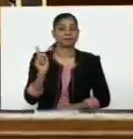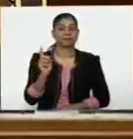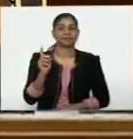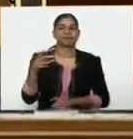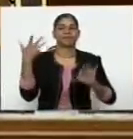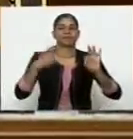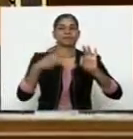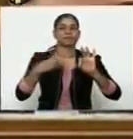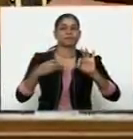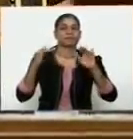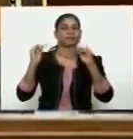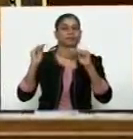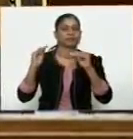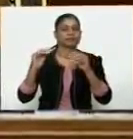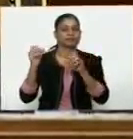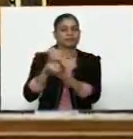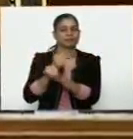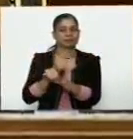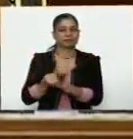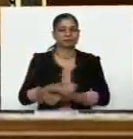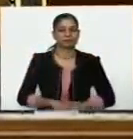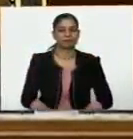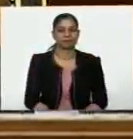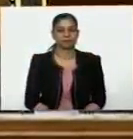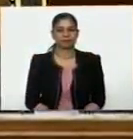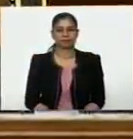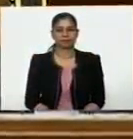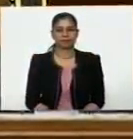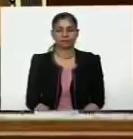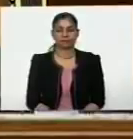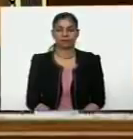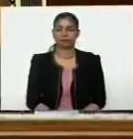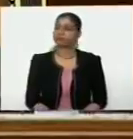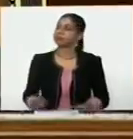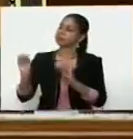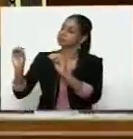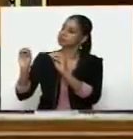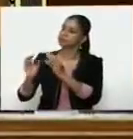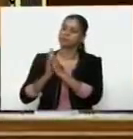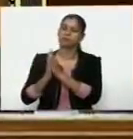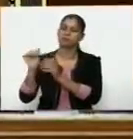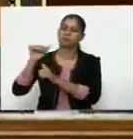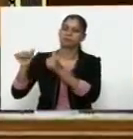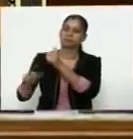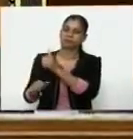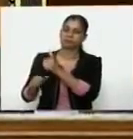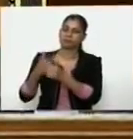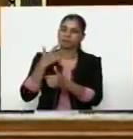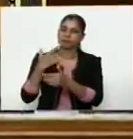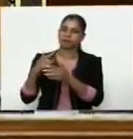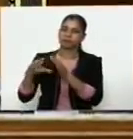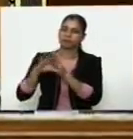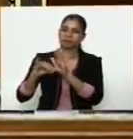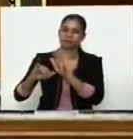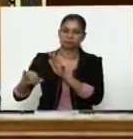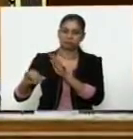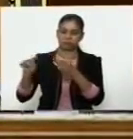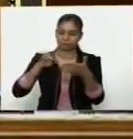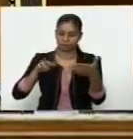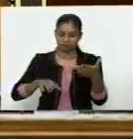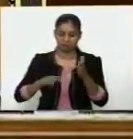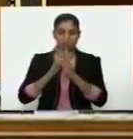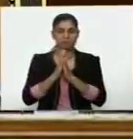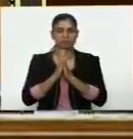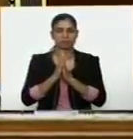gran esperanza, yo voy a pedirle al segundo vicepresidente que dé lectura a la propuesta de decreto constituyente. Muchas